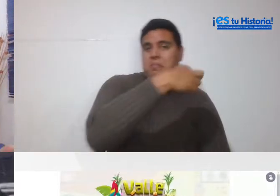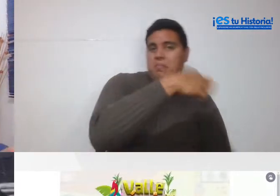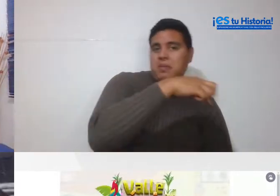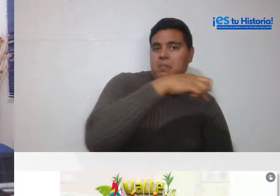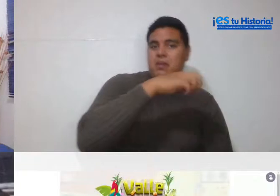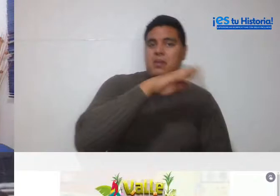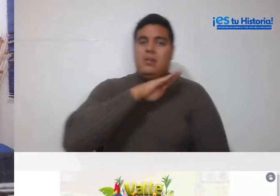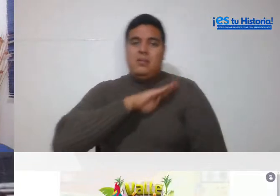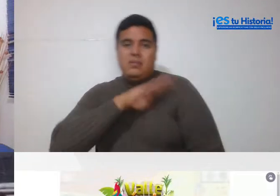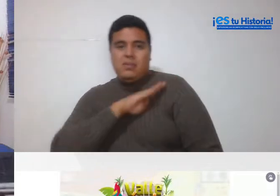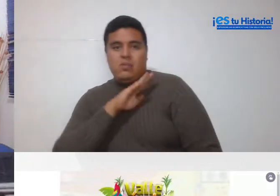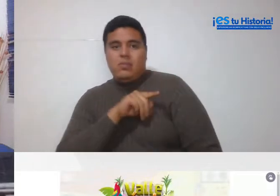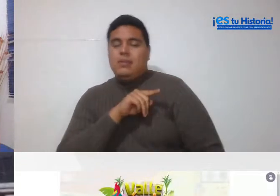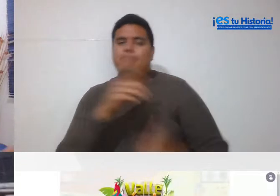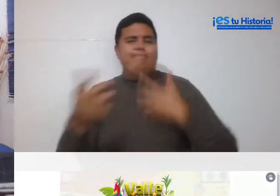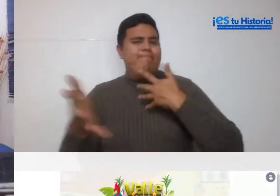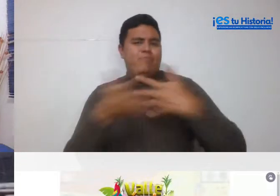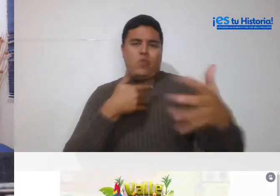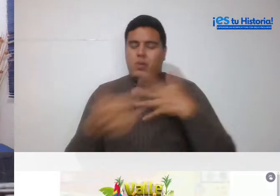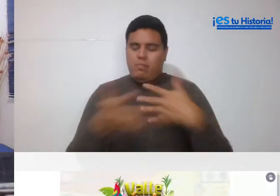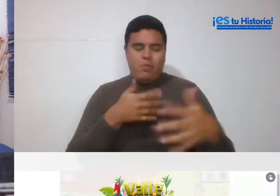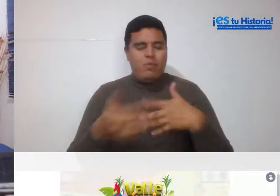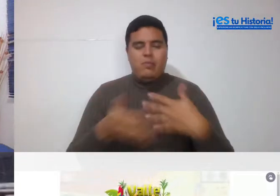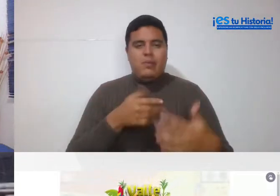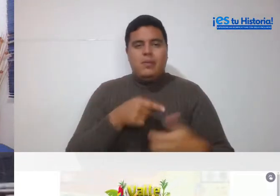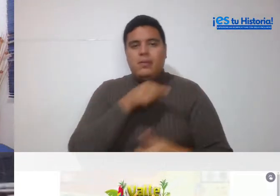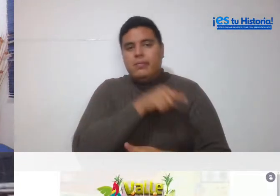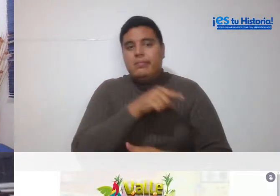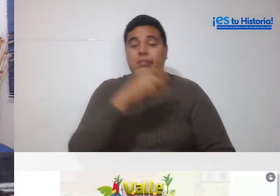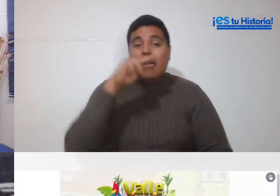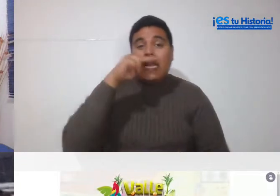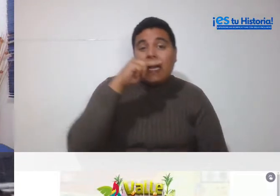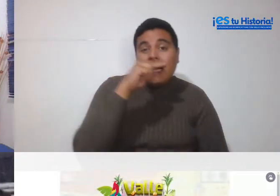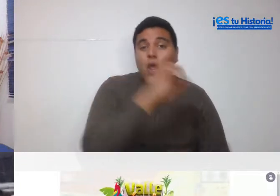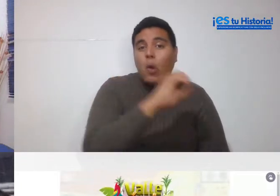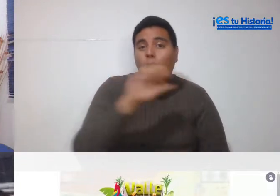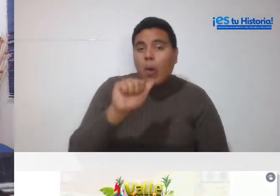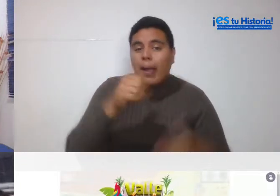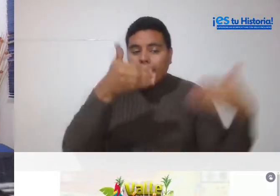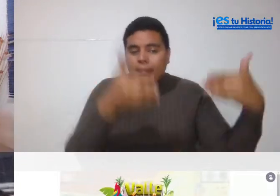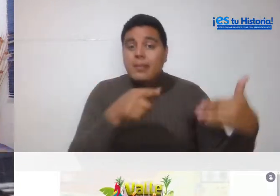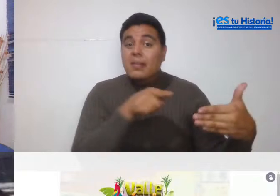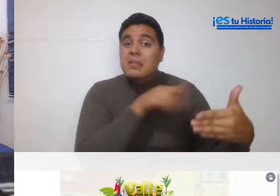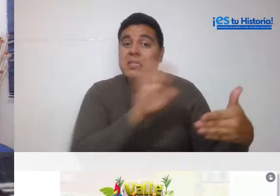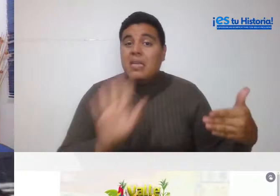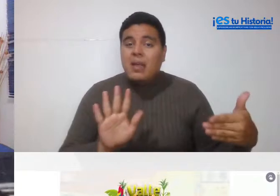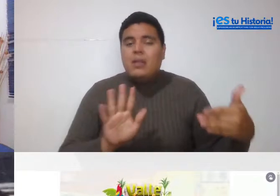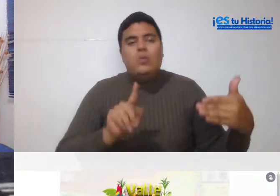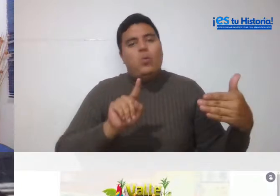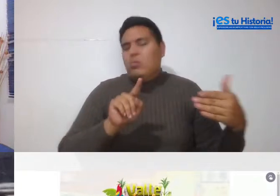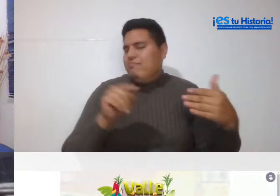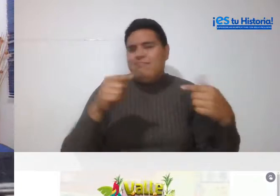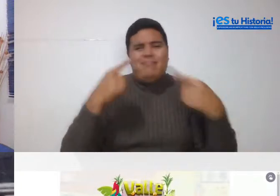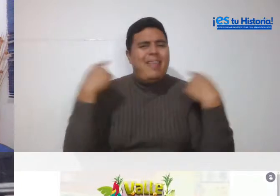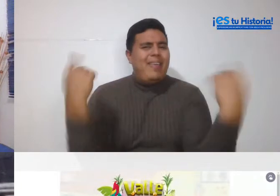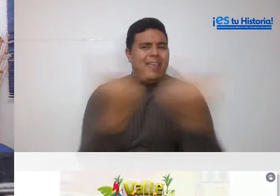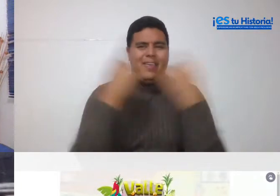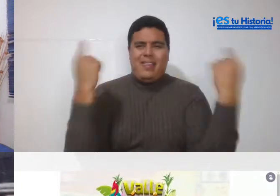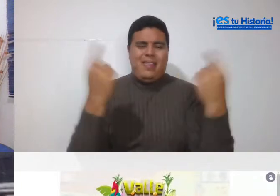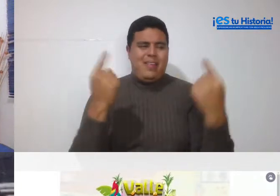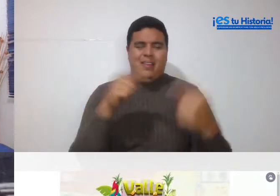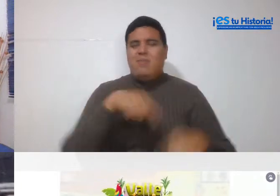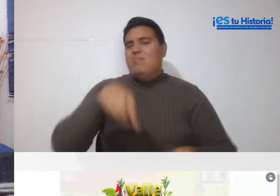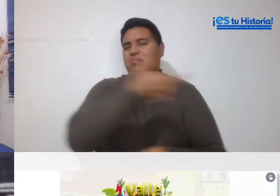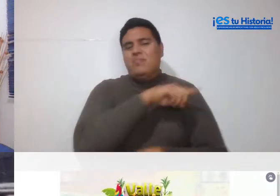el nivel, y aquí no estamos hablando que solamente a niños o niños con discapacidad o talentos excepcionales, no, a público en general, hay que tener mucha paciencia para